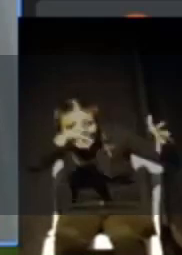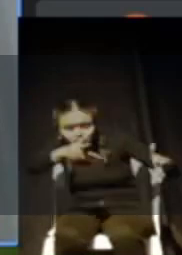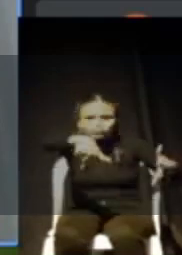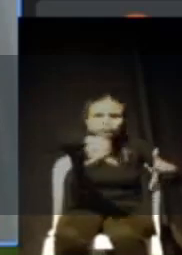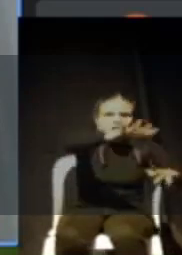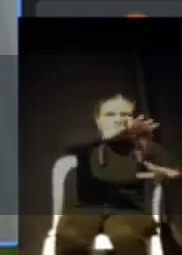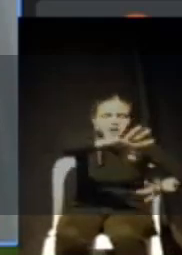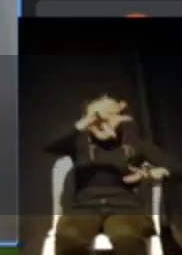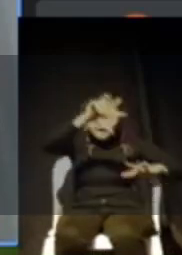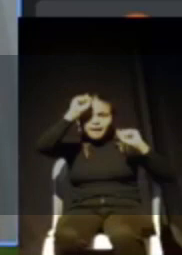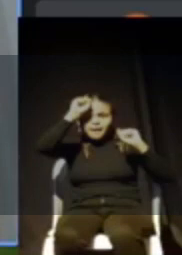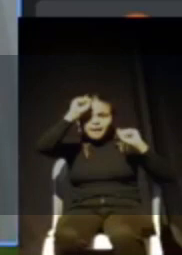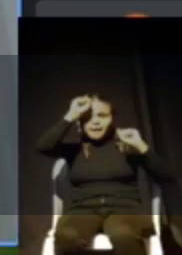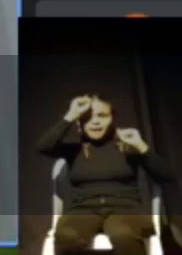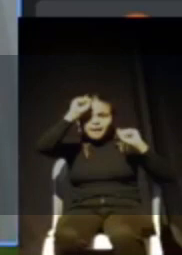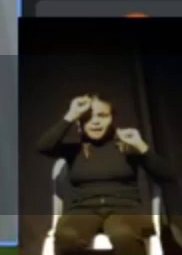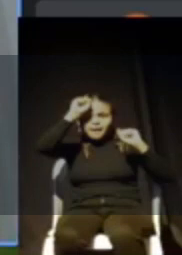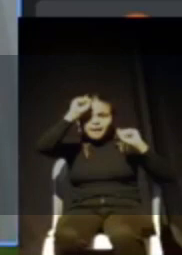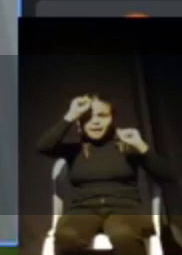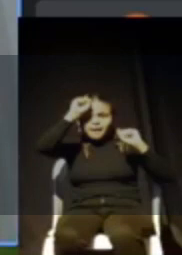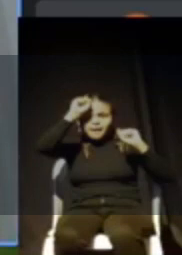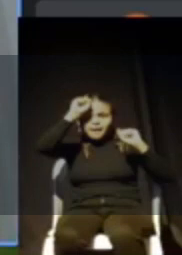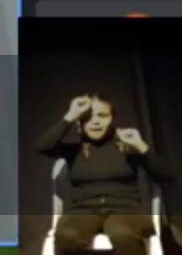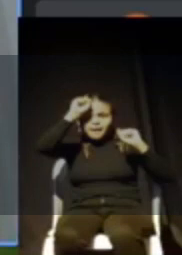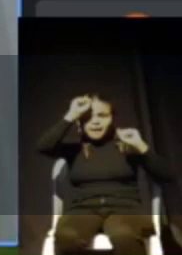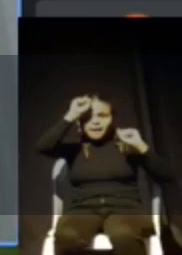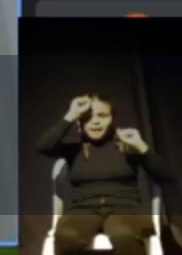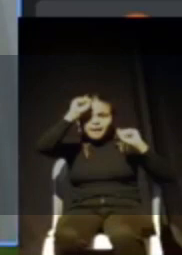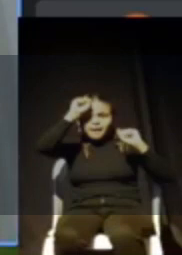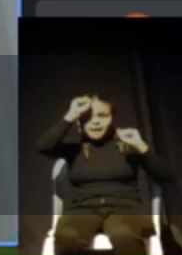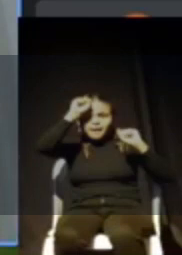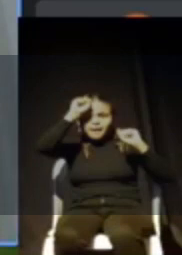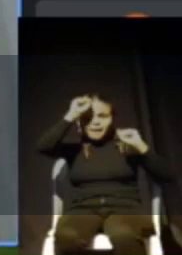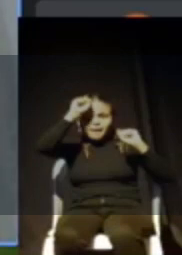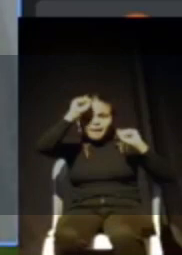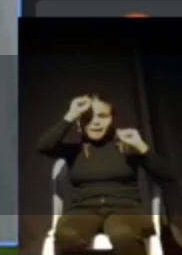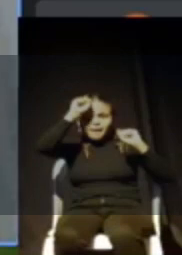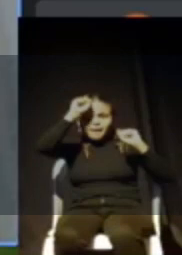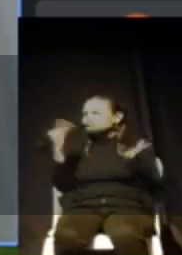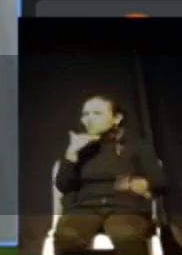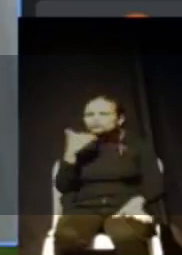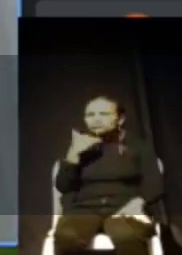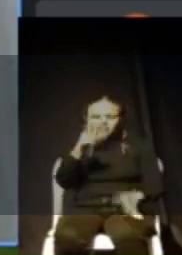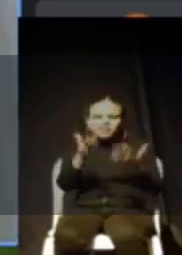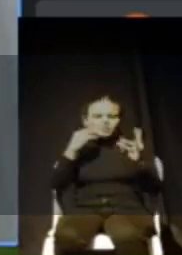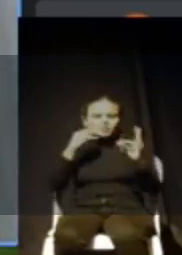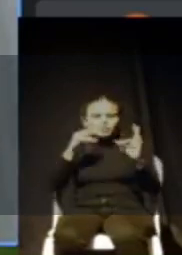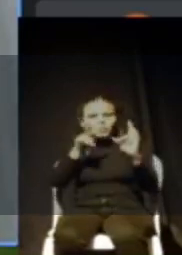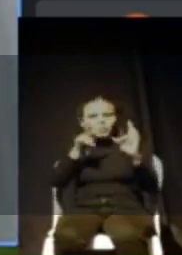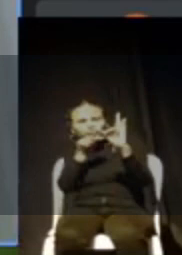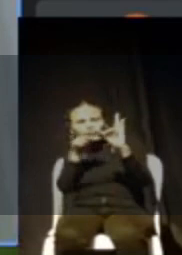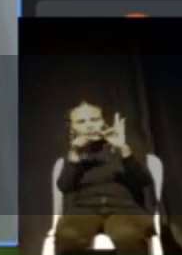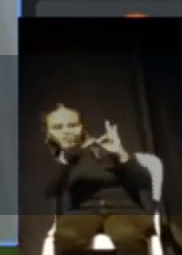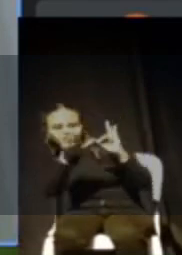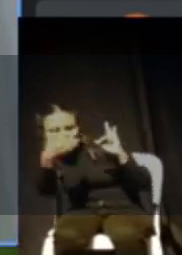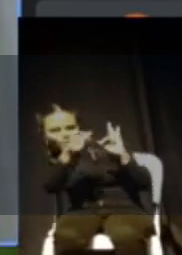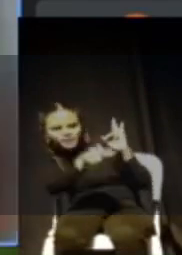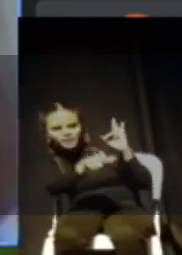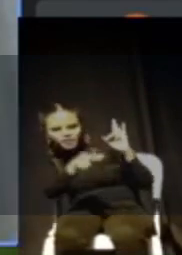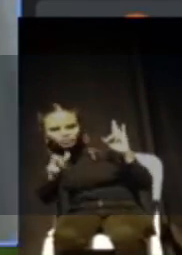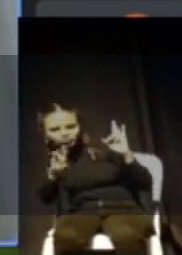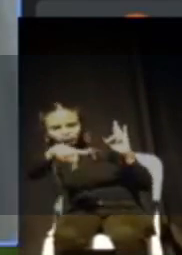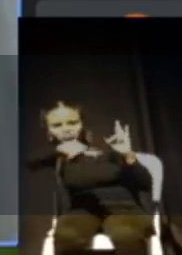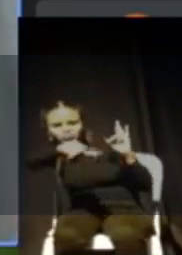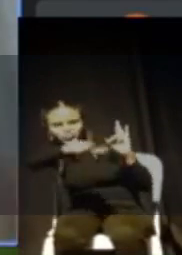aprendizaje que podemos, digamos, inscribir en esta, digamos, una perspectiva práctica